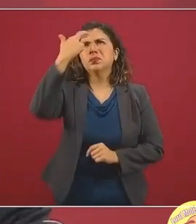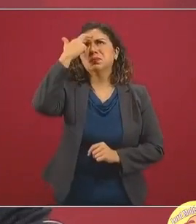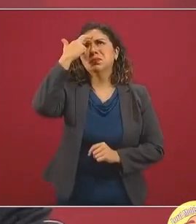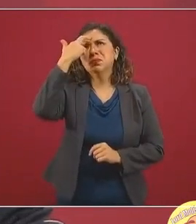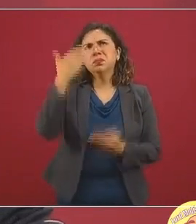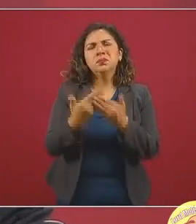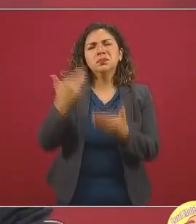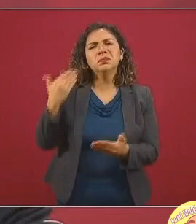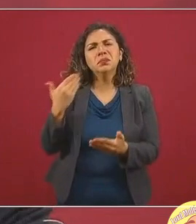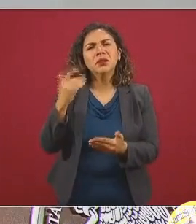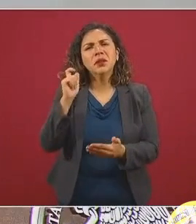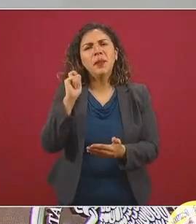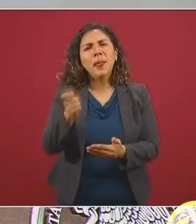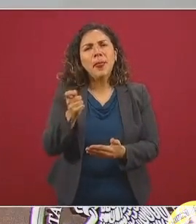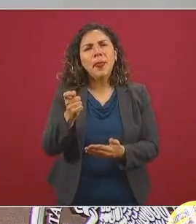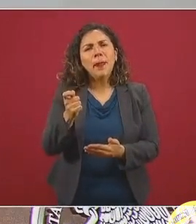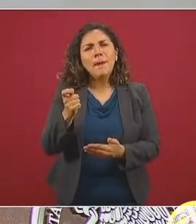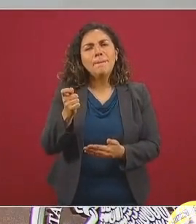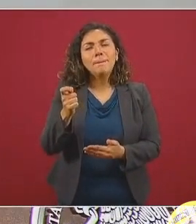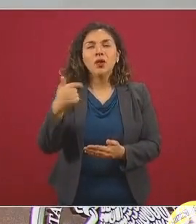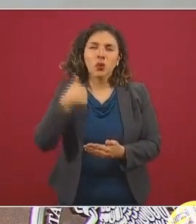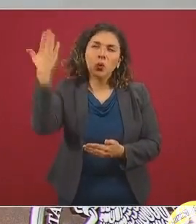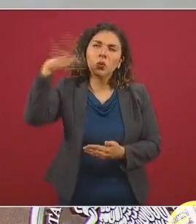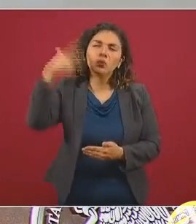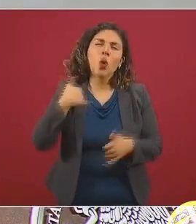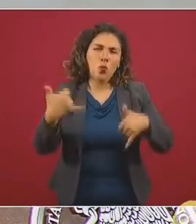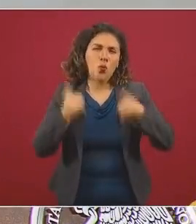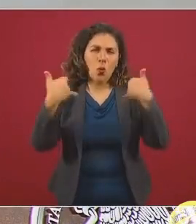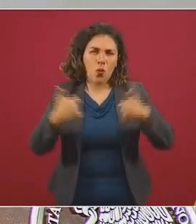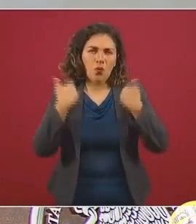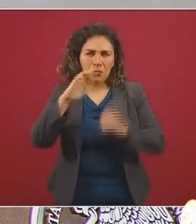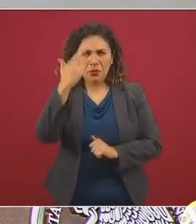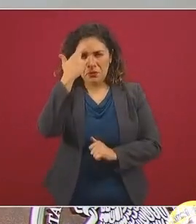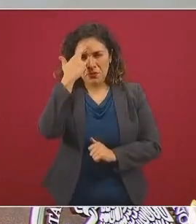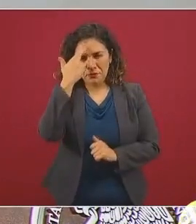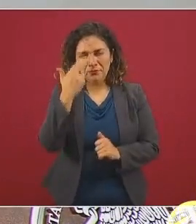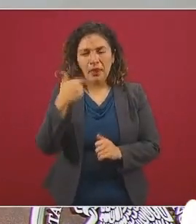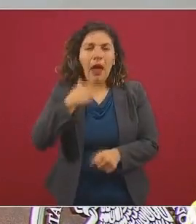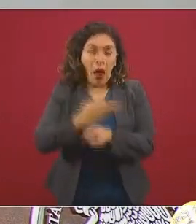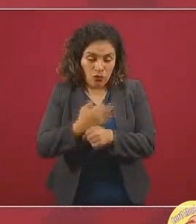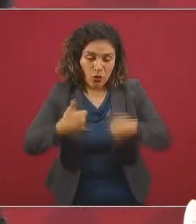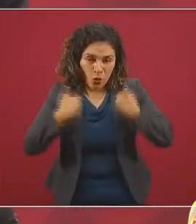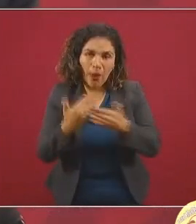que cuando estaba joven, o más joven que ahora,